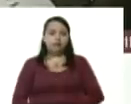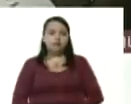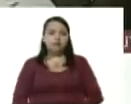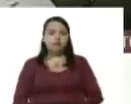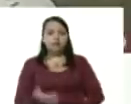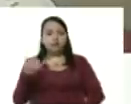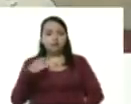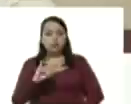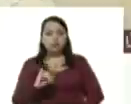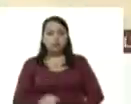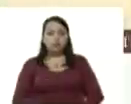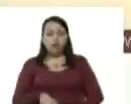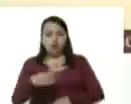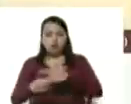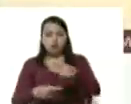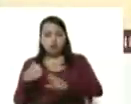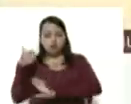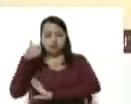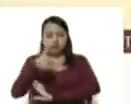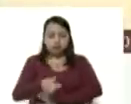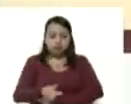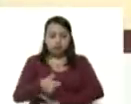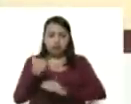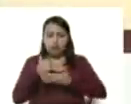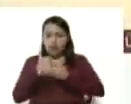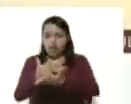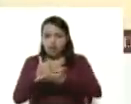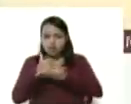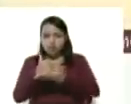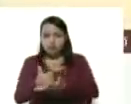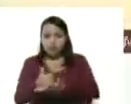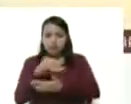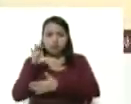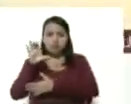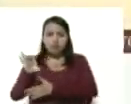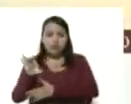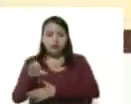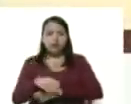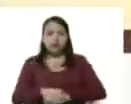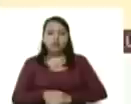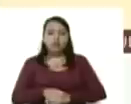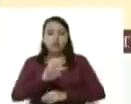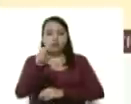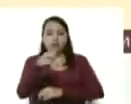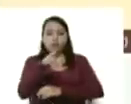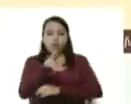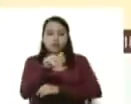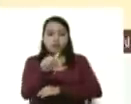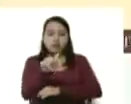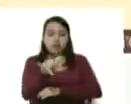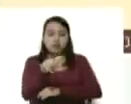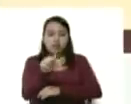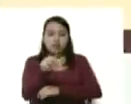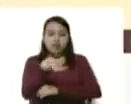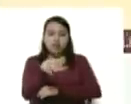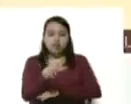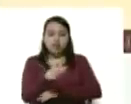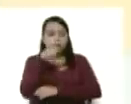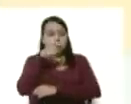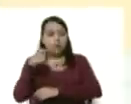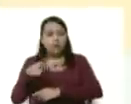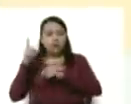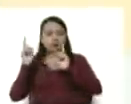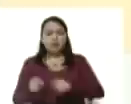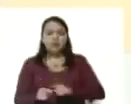sido nuestras décadas de cooperación con la República Cooperativa de Guyana, con el pueblo de